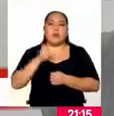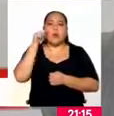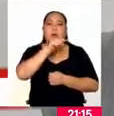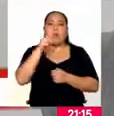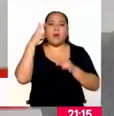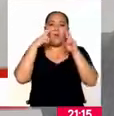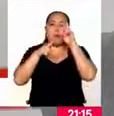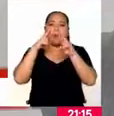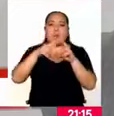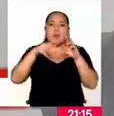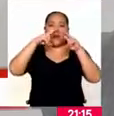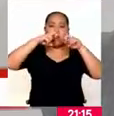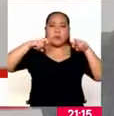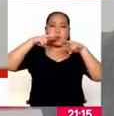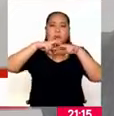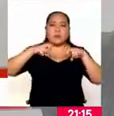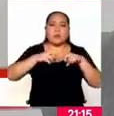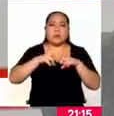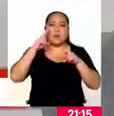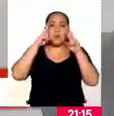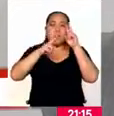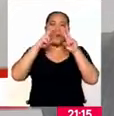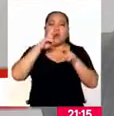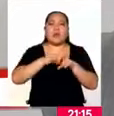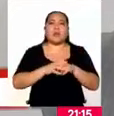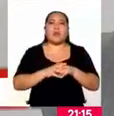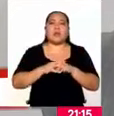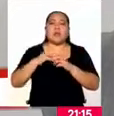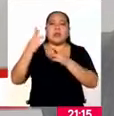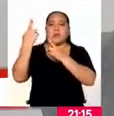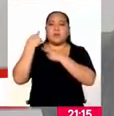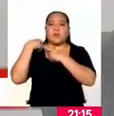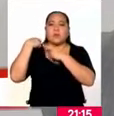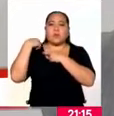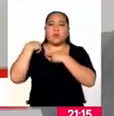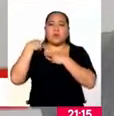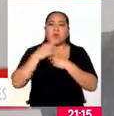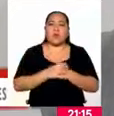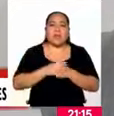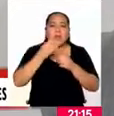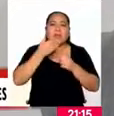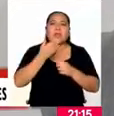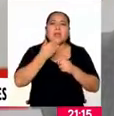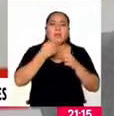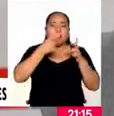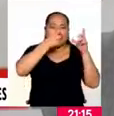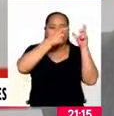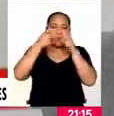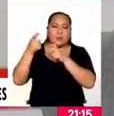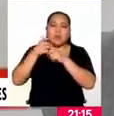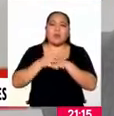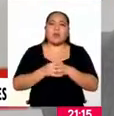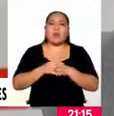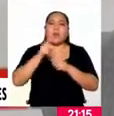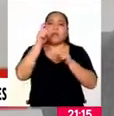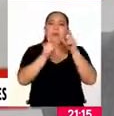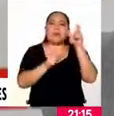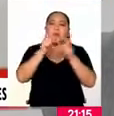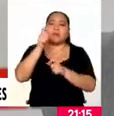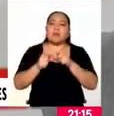de investigación e identificación de los responsables de actos de vandalismo y agresión al personal policial y